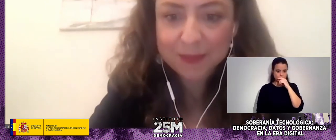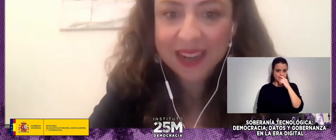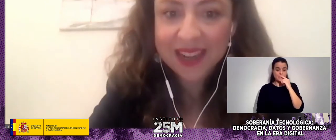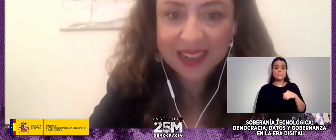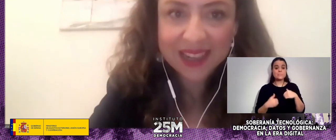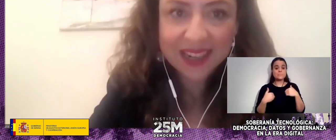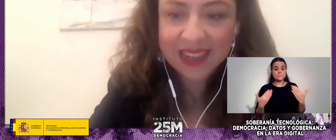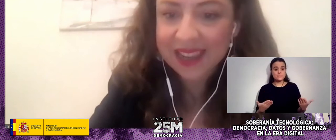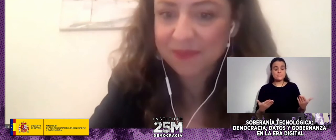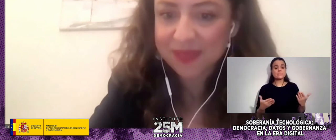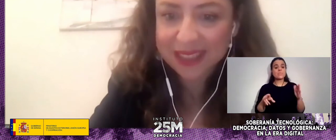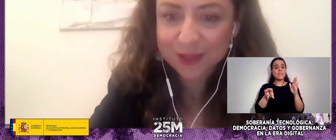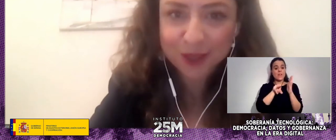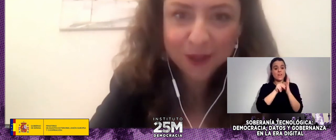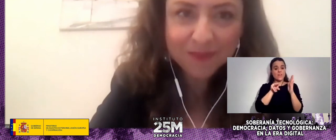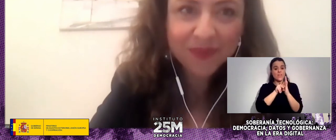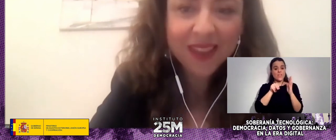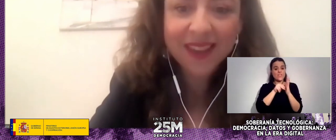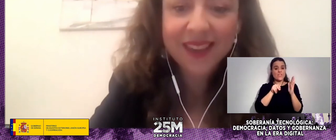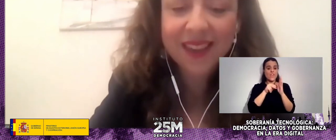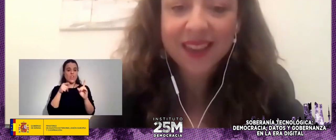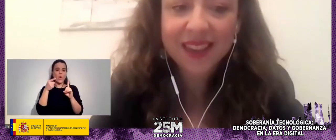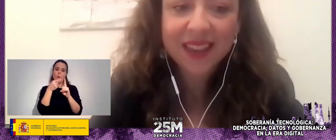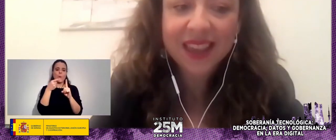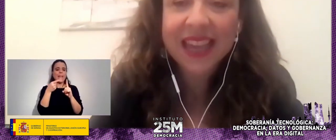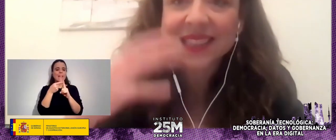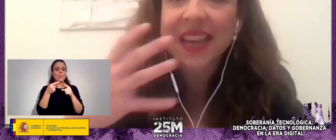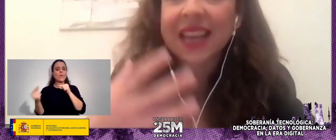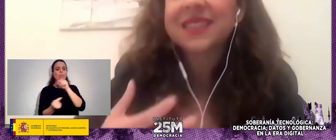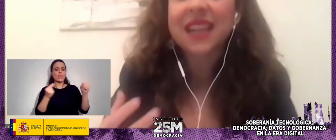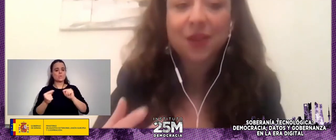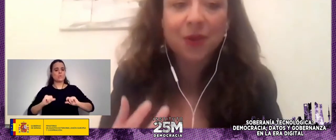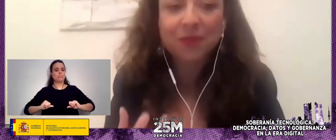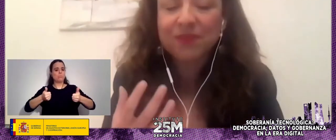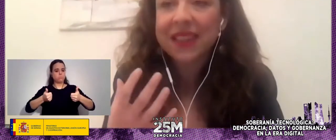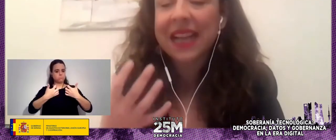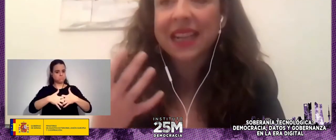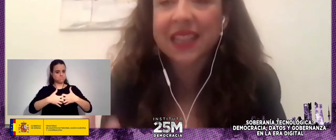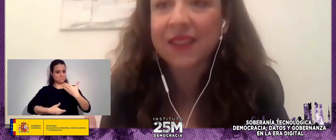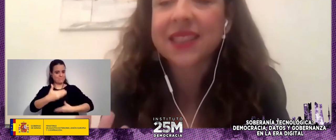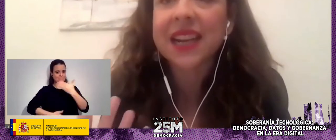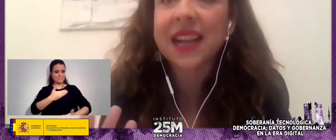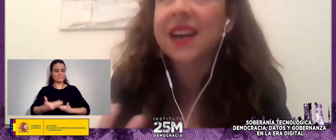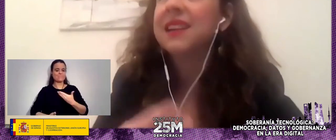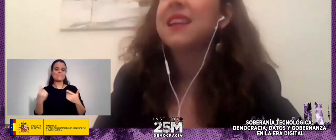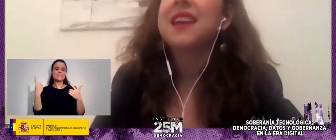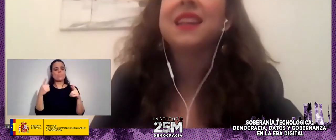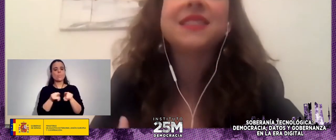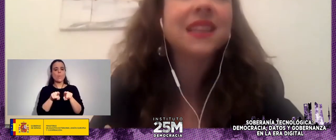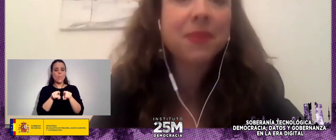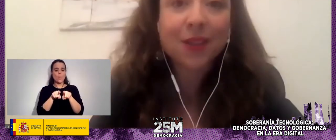this is to start the discussion And this was the narrative This was the